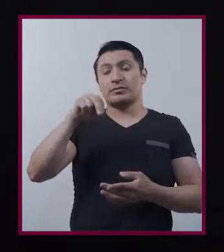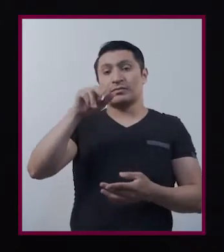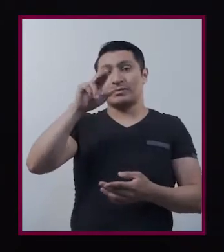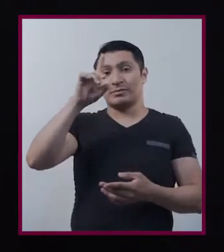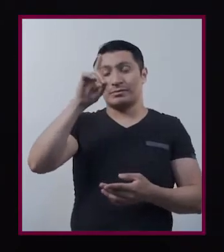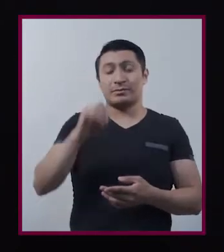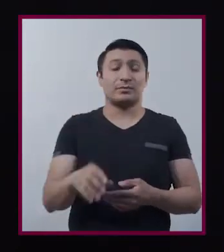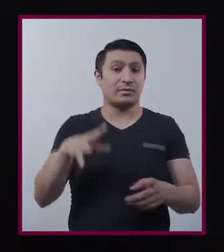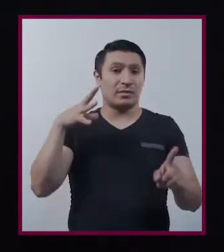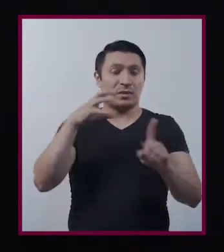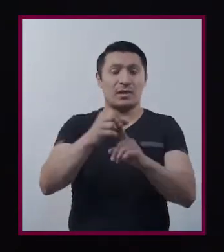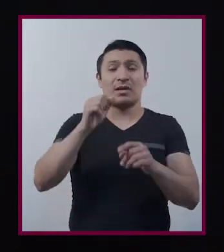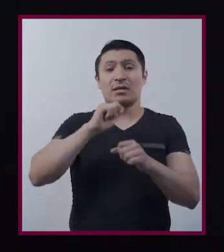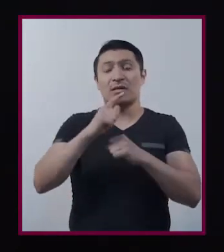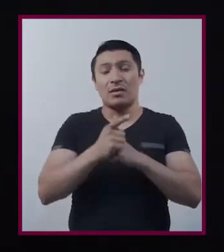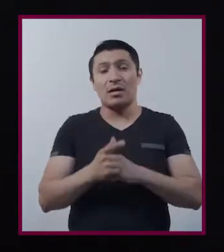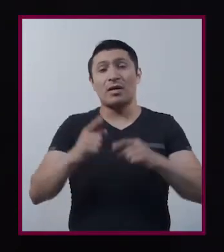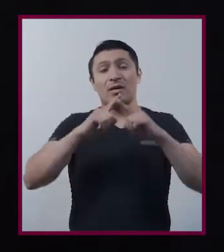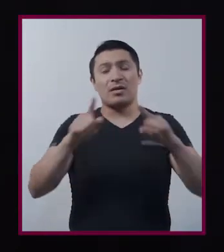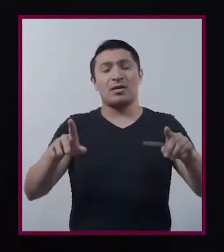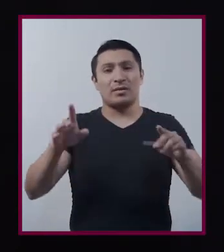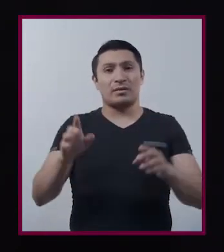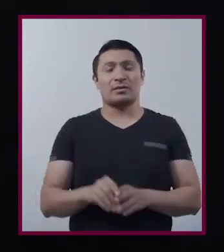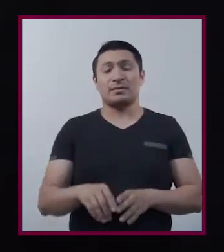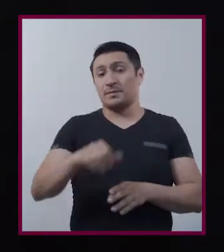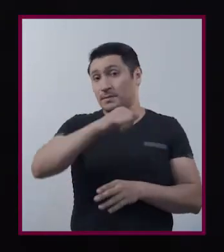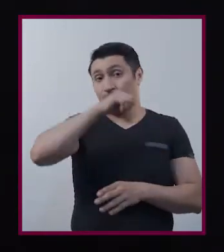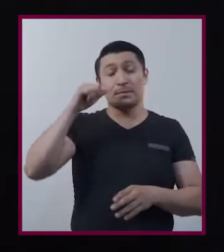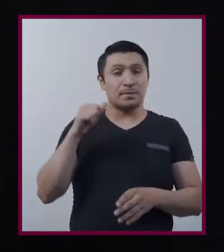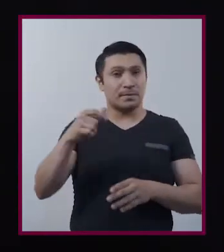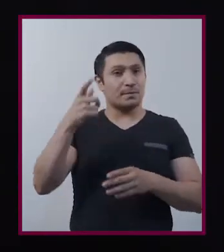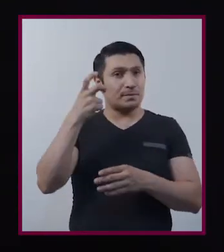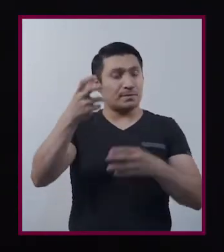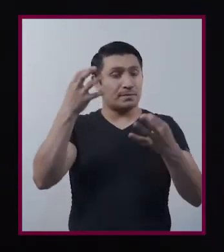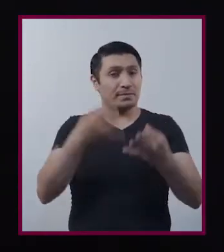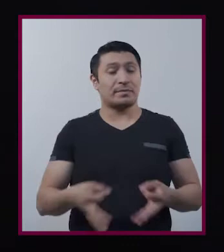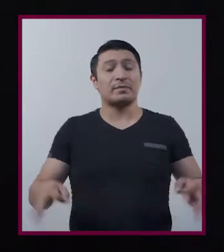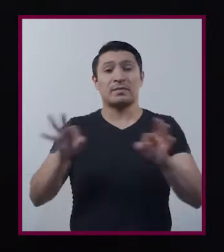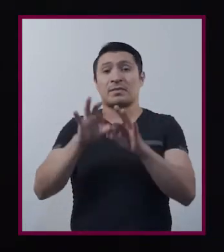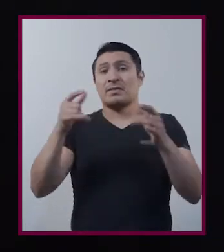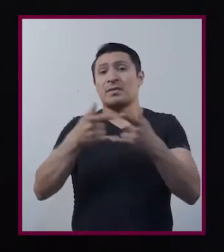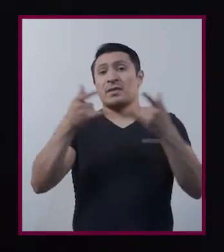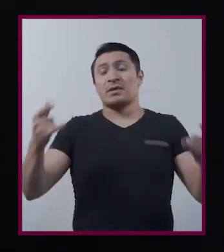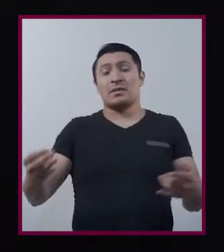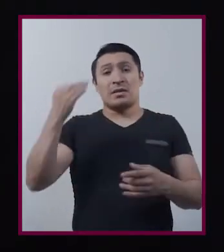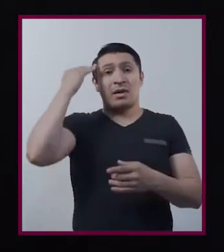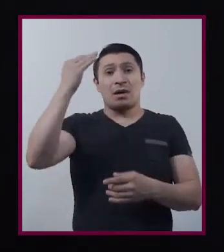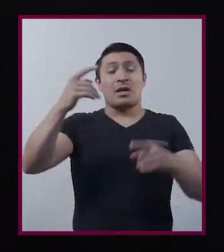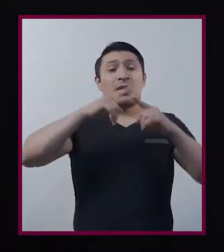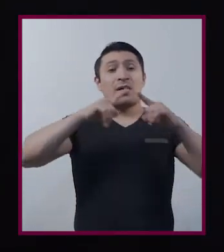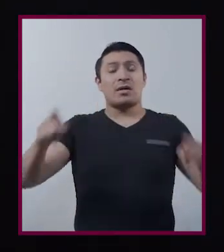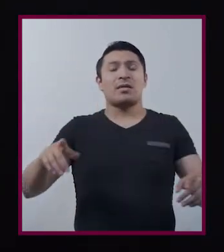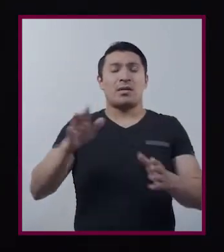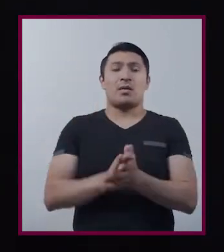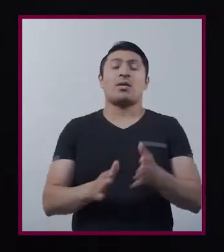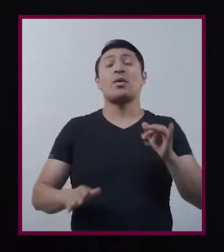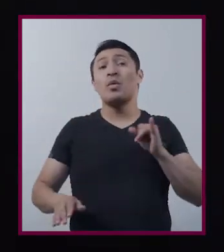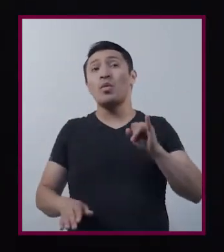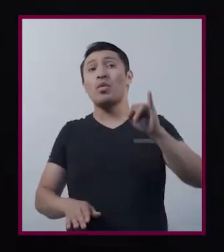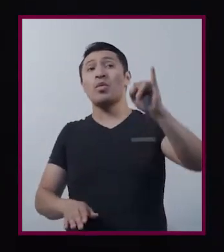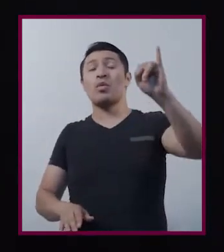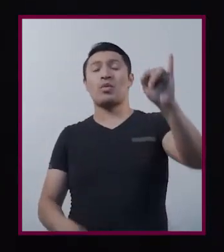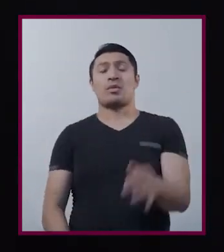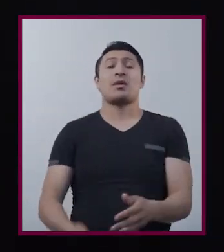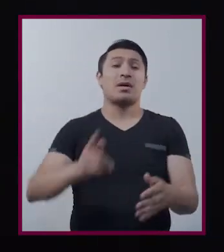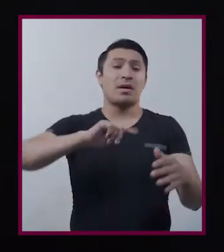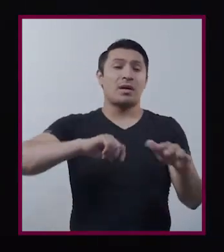del Paso consigue lo que parecía imposible, darle vida a un personaje, Benito Juárez, que perteneció a otra época, a una